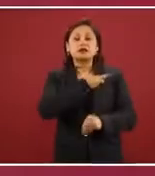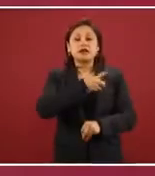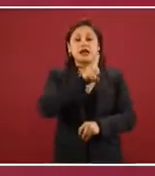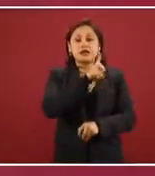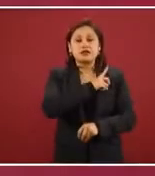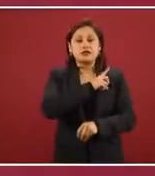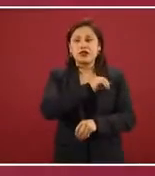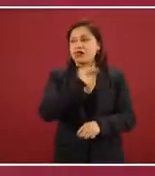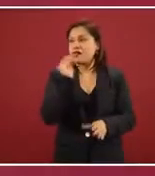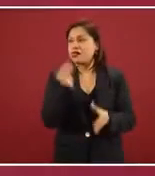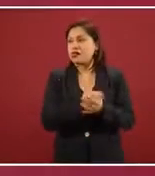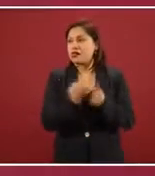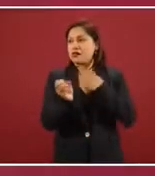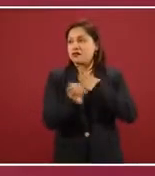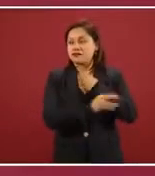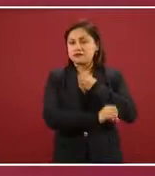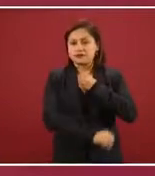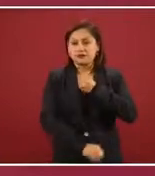pública